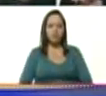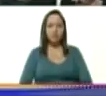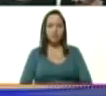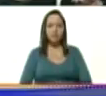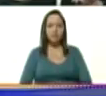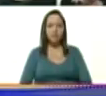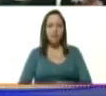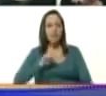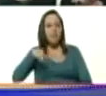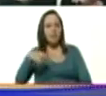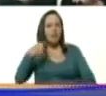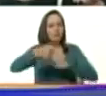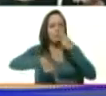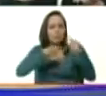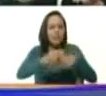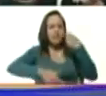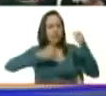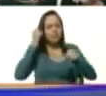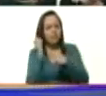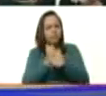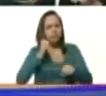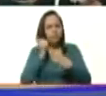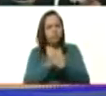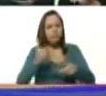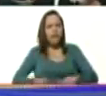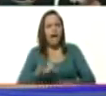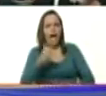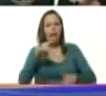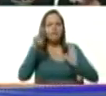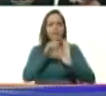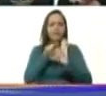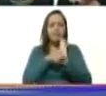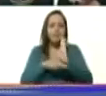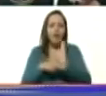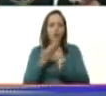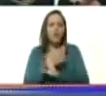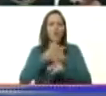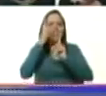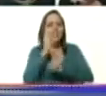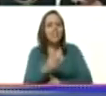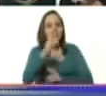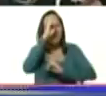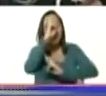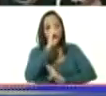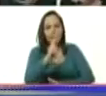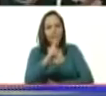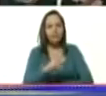luego de siglos de lucha, hay reglas de juego que deben respetarse.